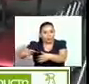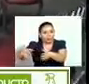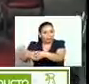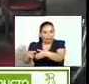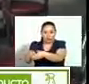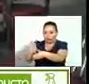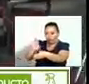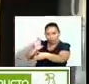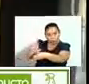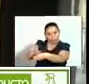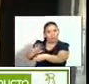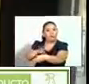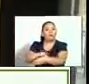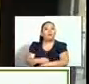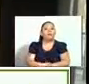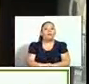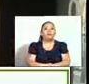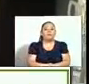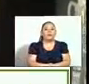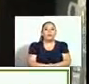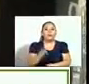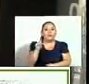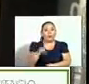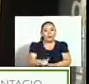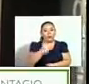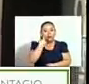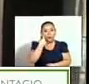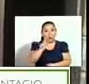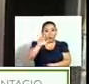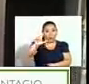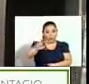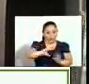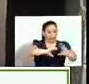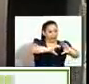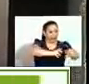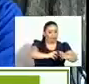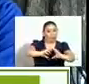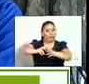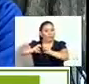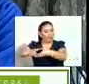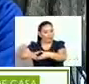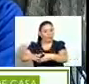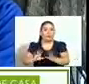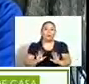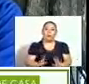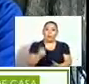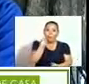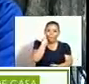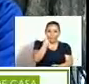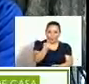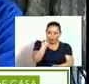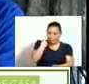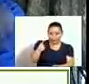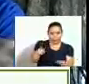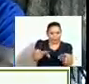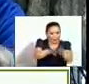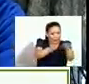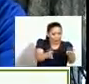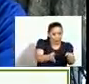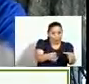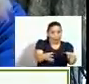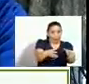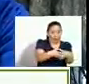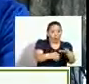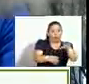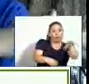de su propia burbuja. Por el momento hemos creado tres clústeres, que los tenemos de esta forma separada, una en la